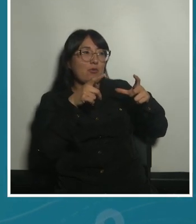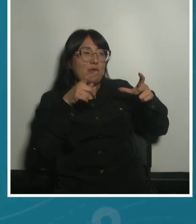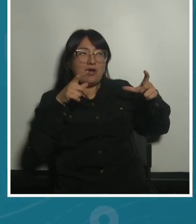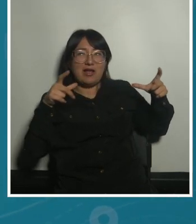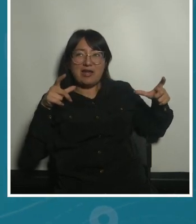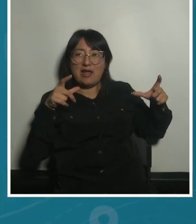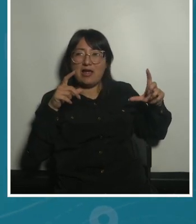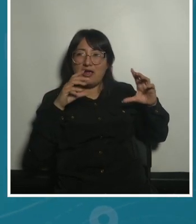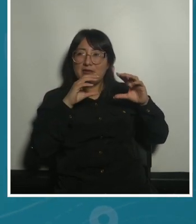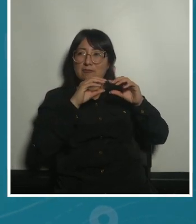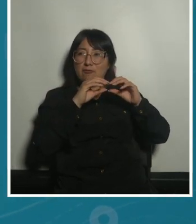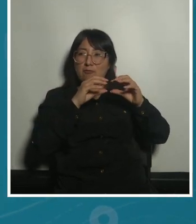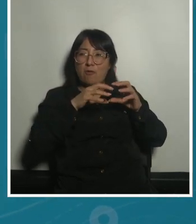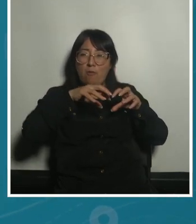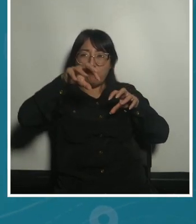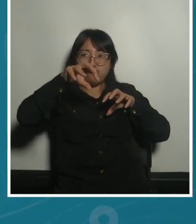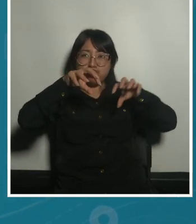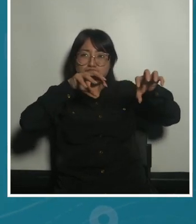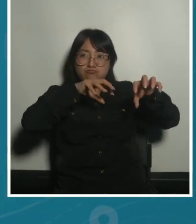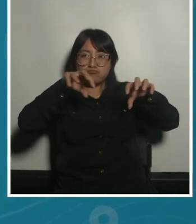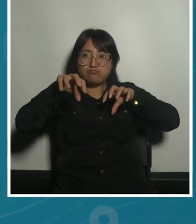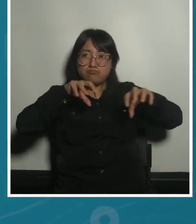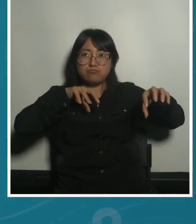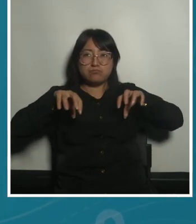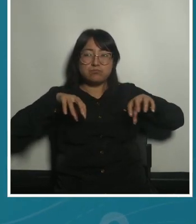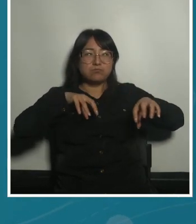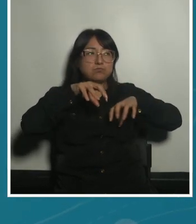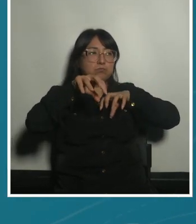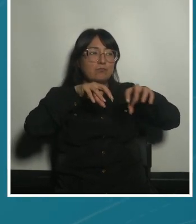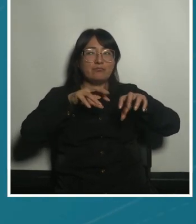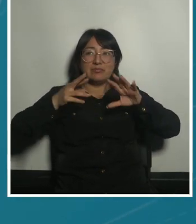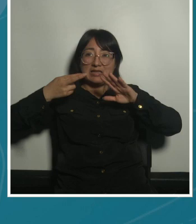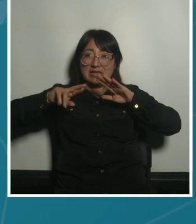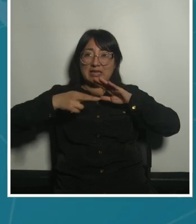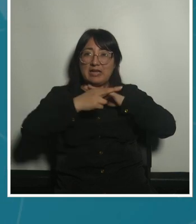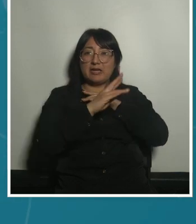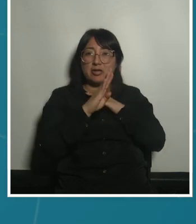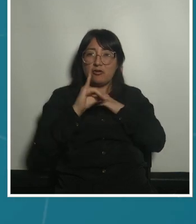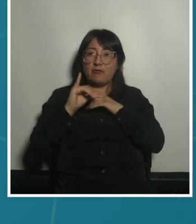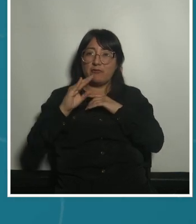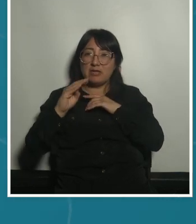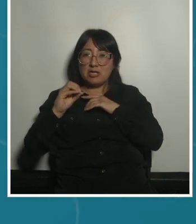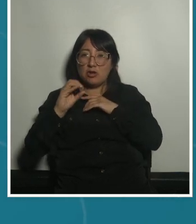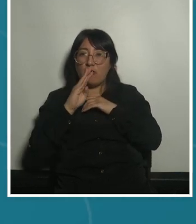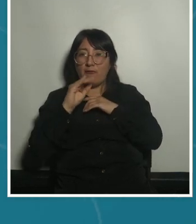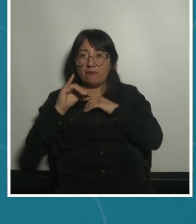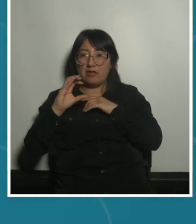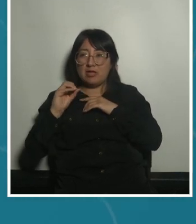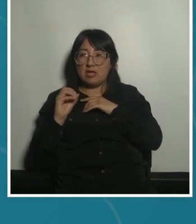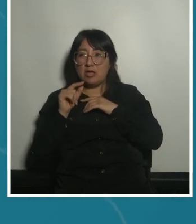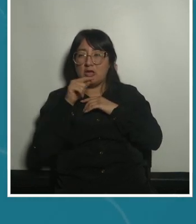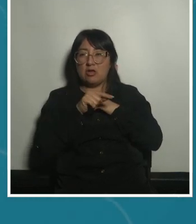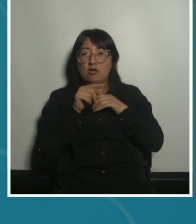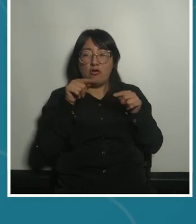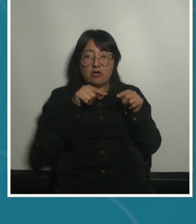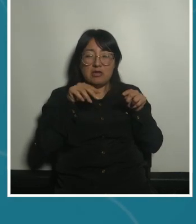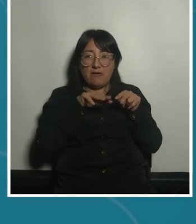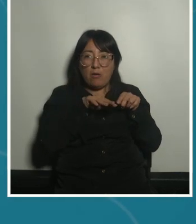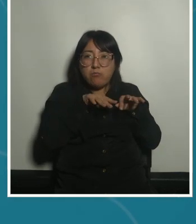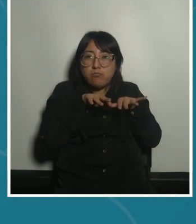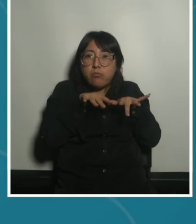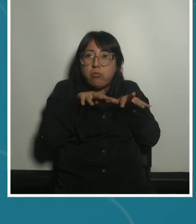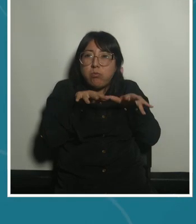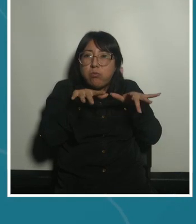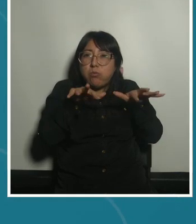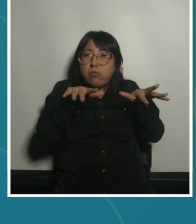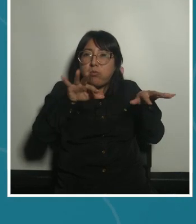que fue depositando materiales a medida que el río Biobío se iba encauzando desde la bahía de Concepción